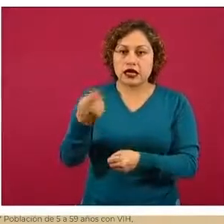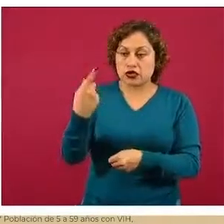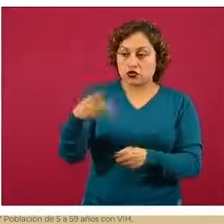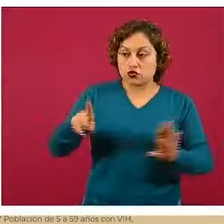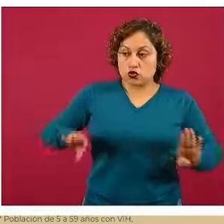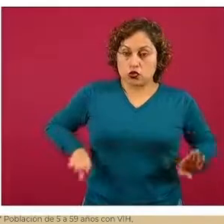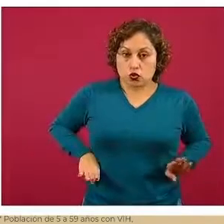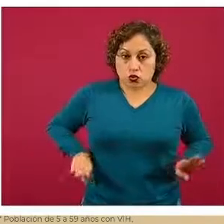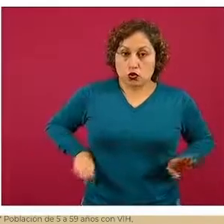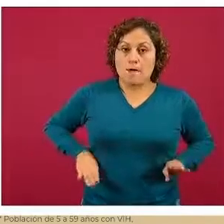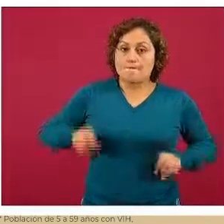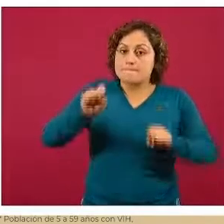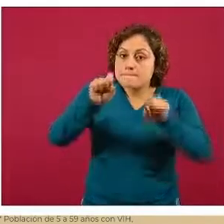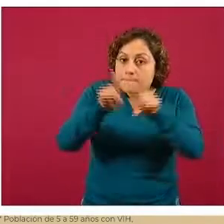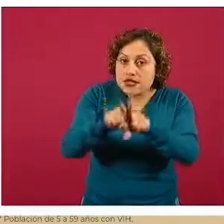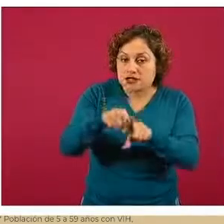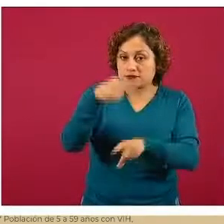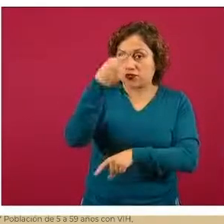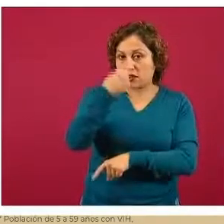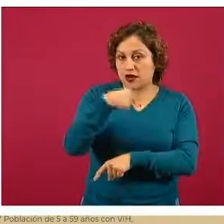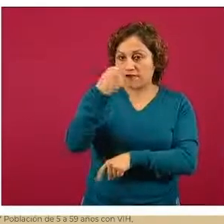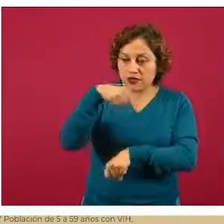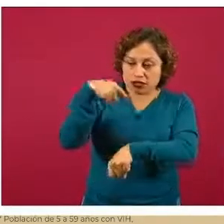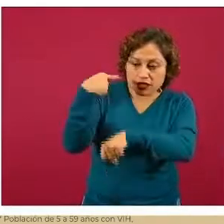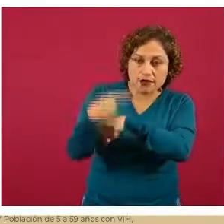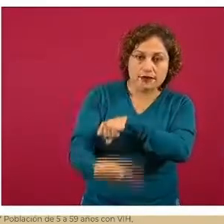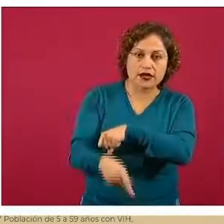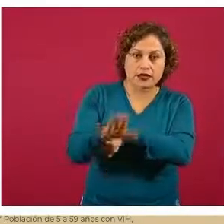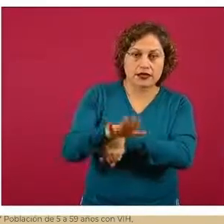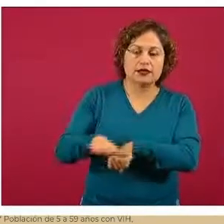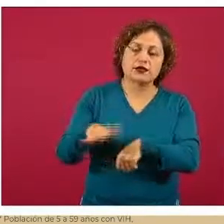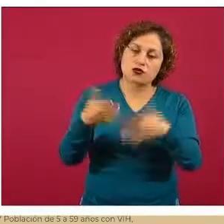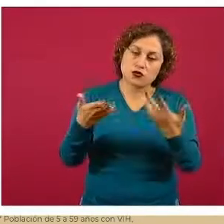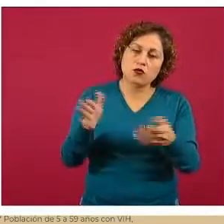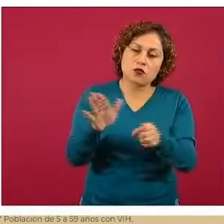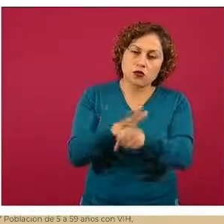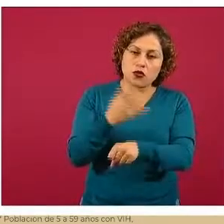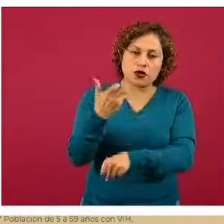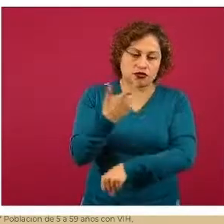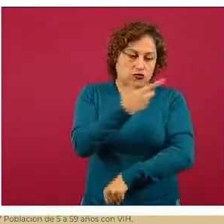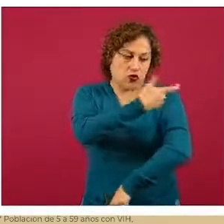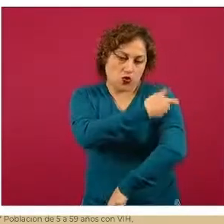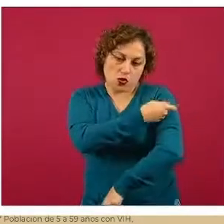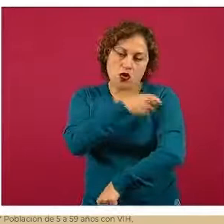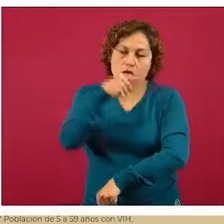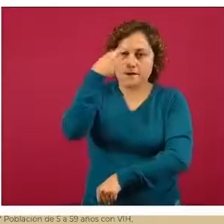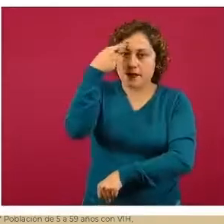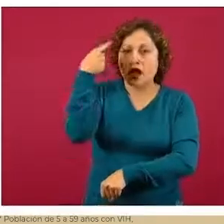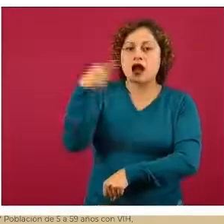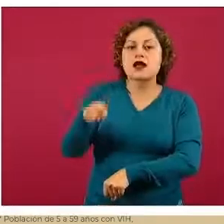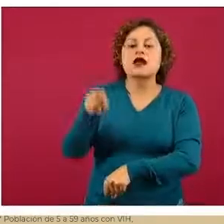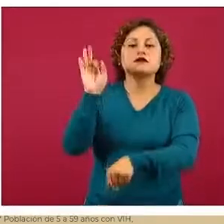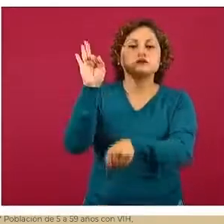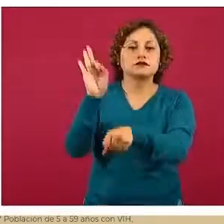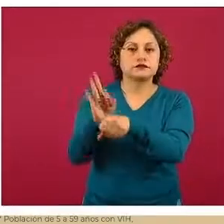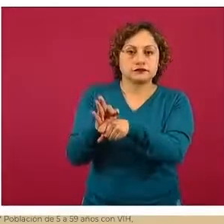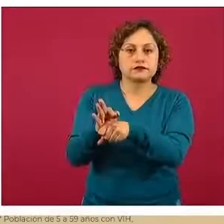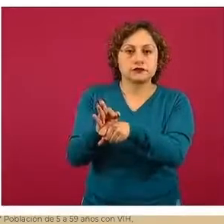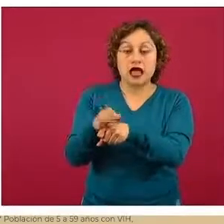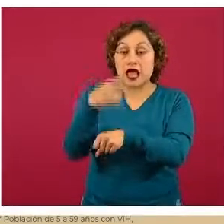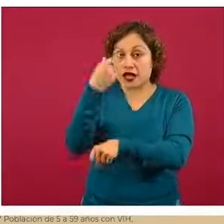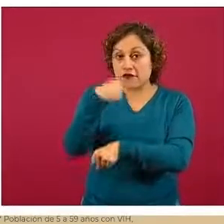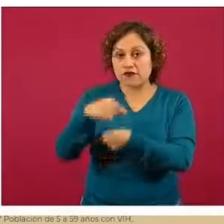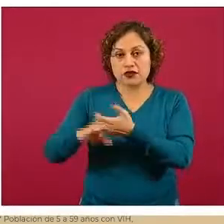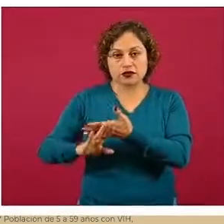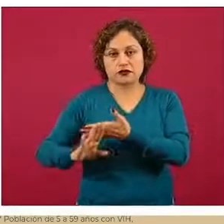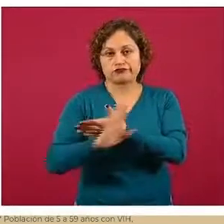grupos de riesgo y por lo mismo, entonces, si están protegidos contra influenza, es pues un problema, una enfermedad menos que